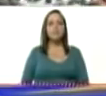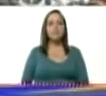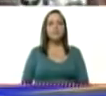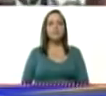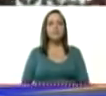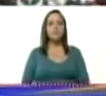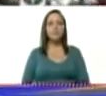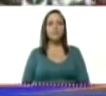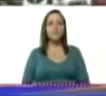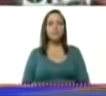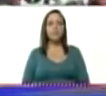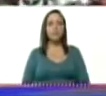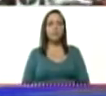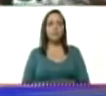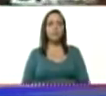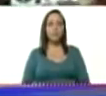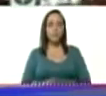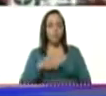Yo